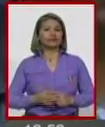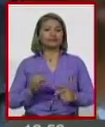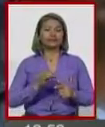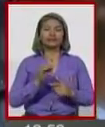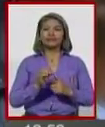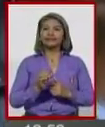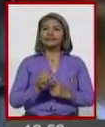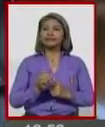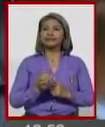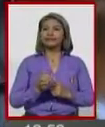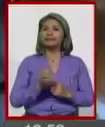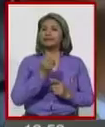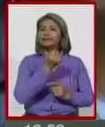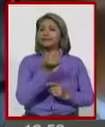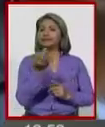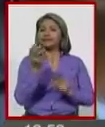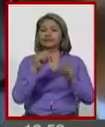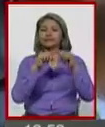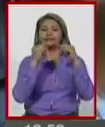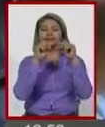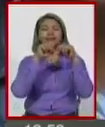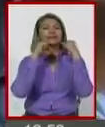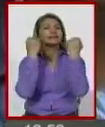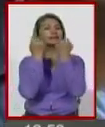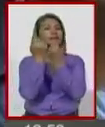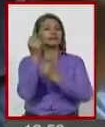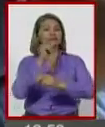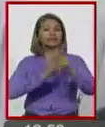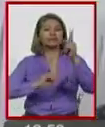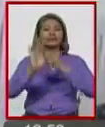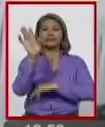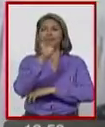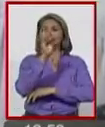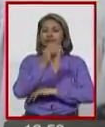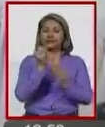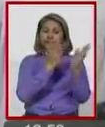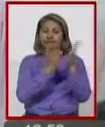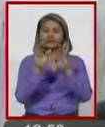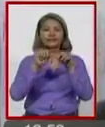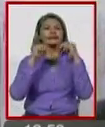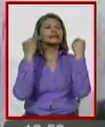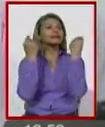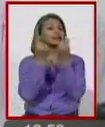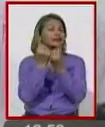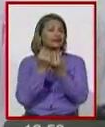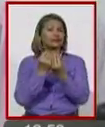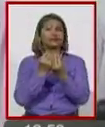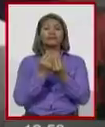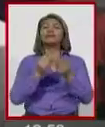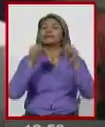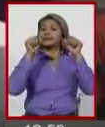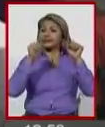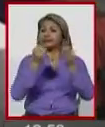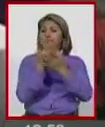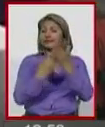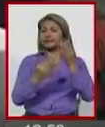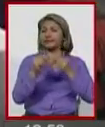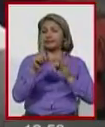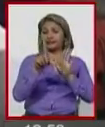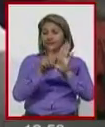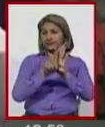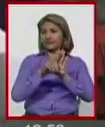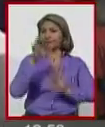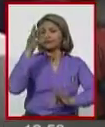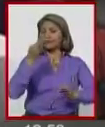o dañar algunos movimientos sociales o al pueblo boliviano. Las organizaciones sociales afirman que hasta se podría abrogar la ley